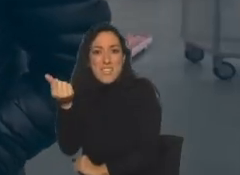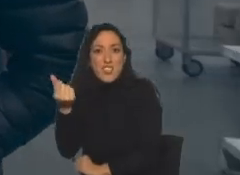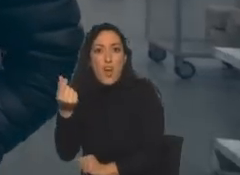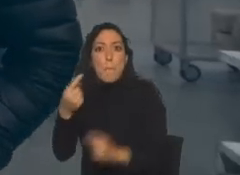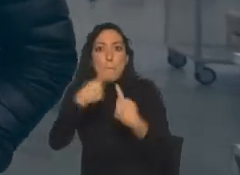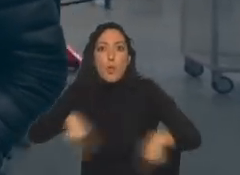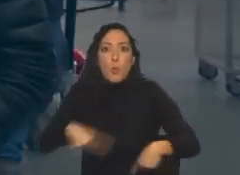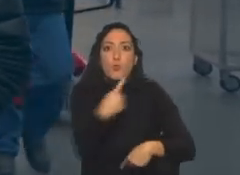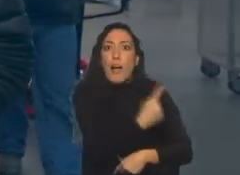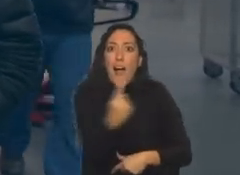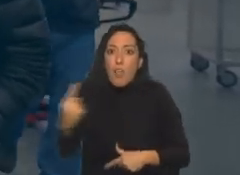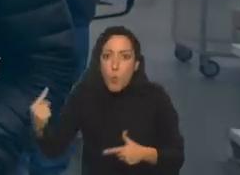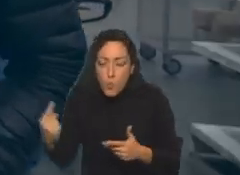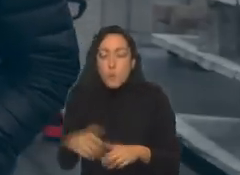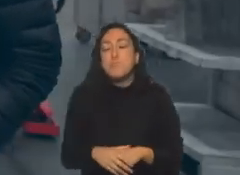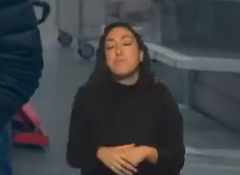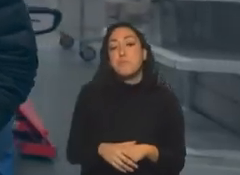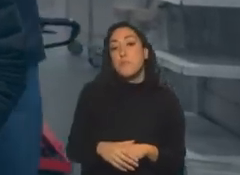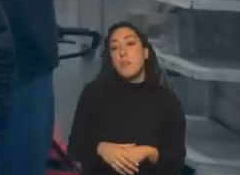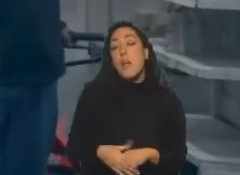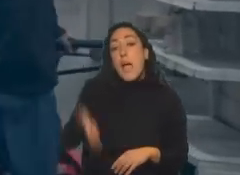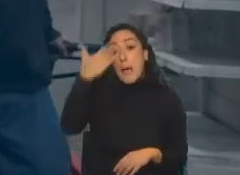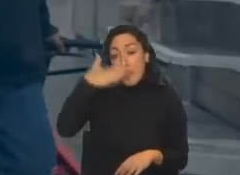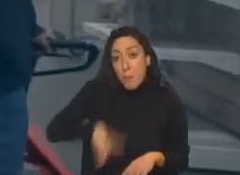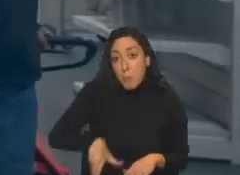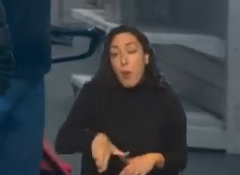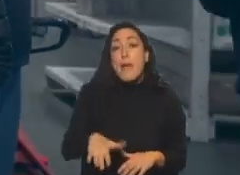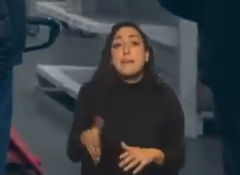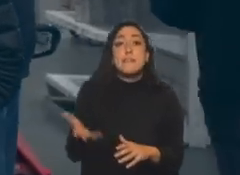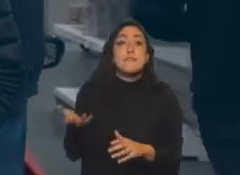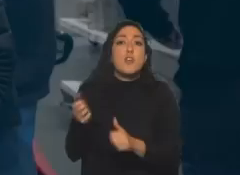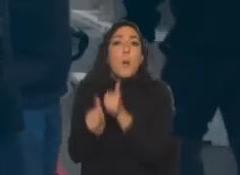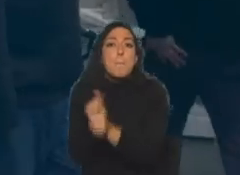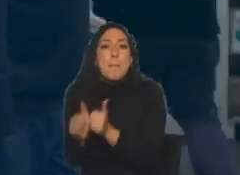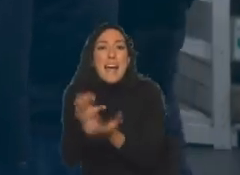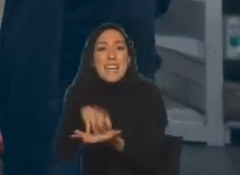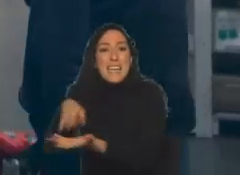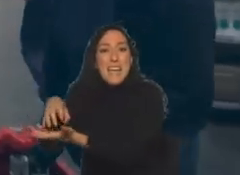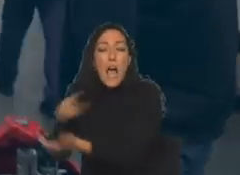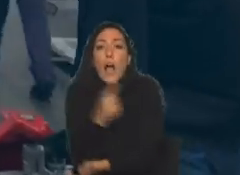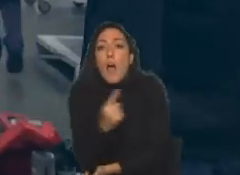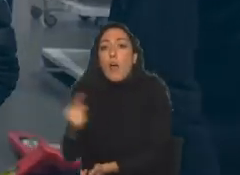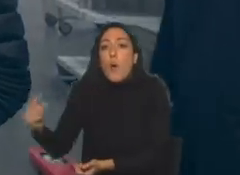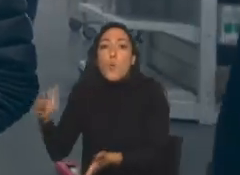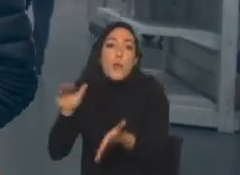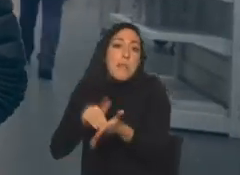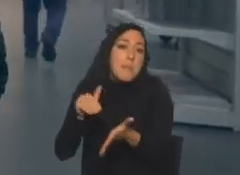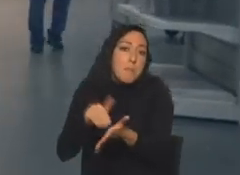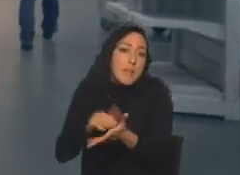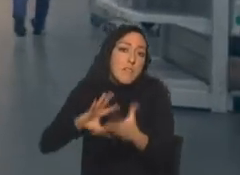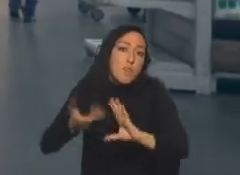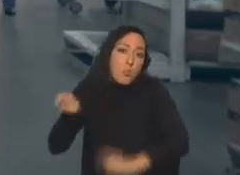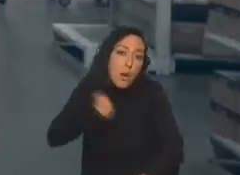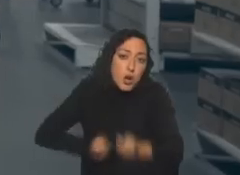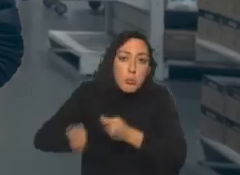producto. Y bueno, después cada compañía, dependiendo su forma comercial, su